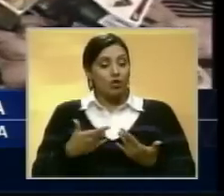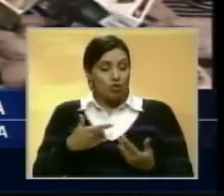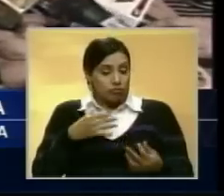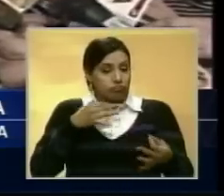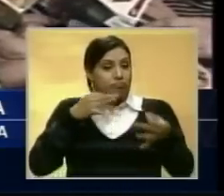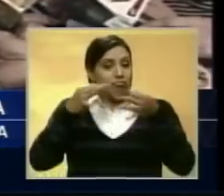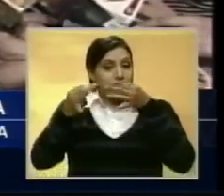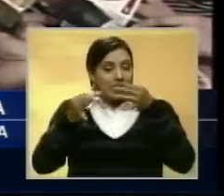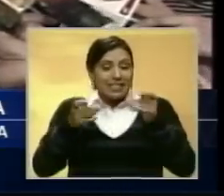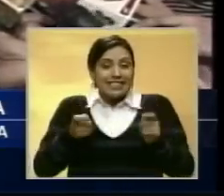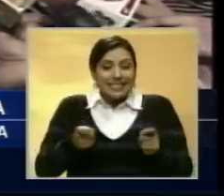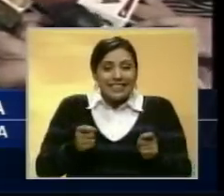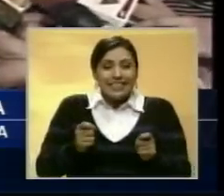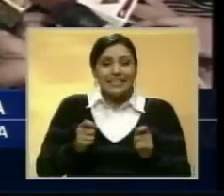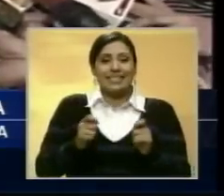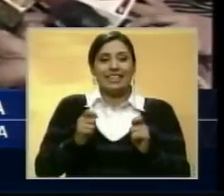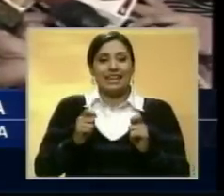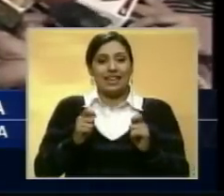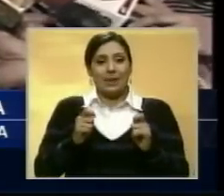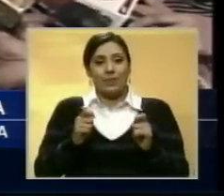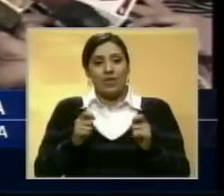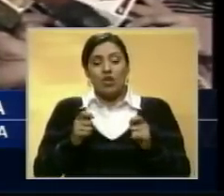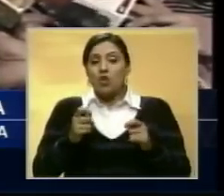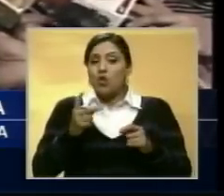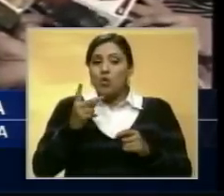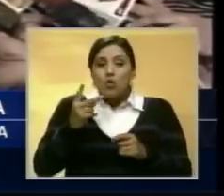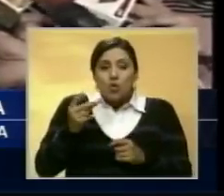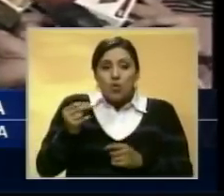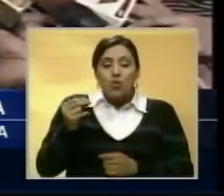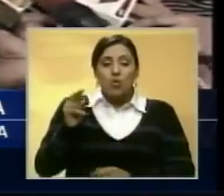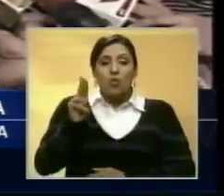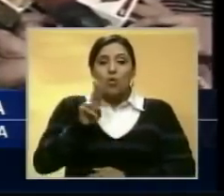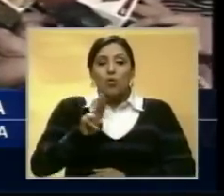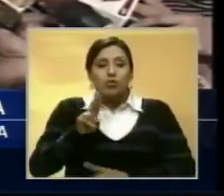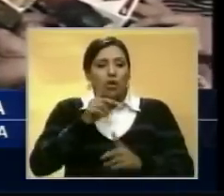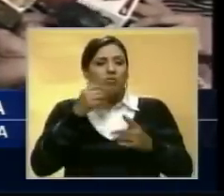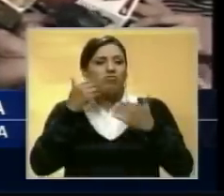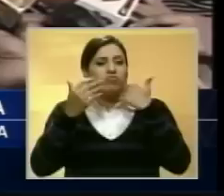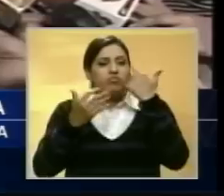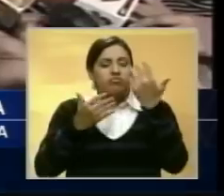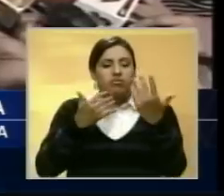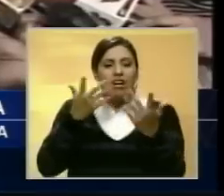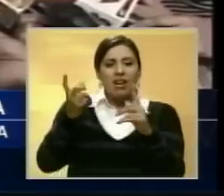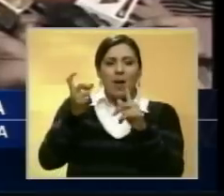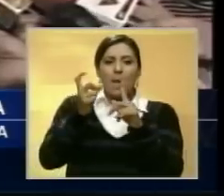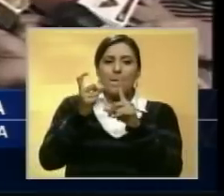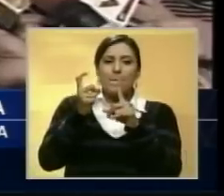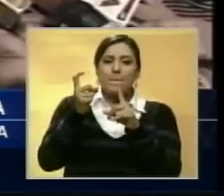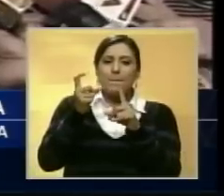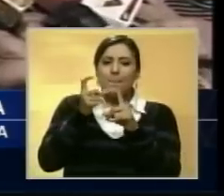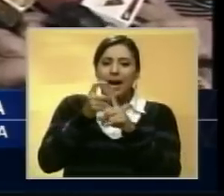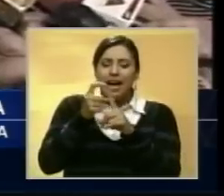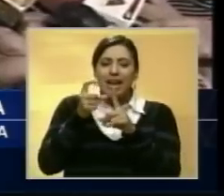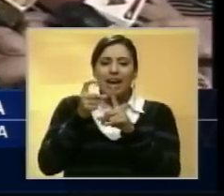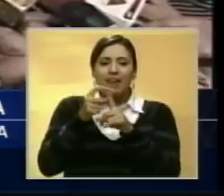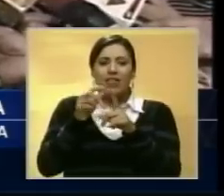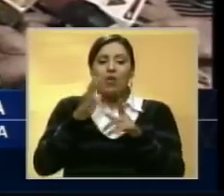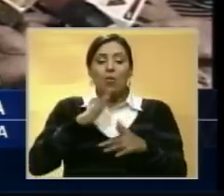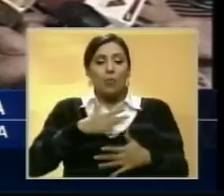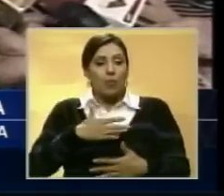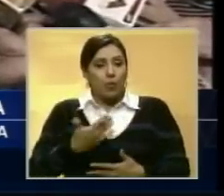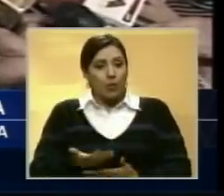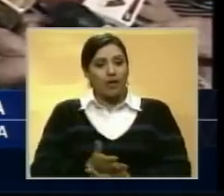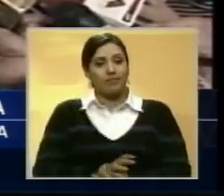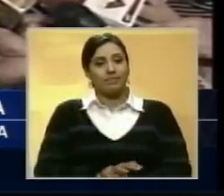dijimos que íbamos a tratar de no utilizar palabras inadecuadas que, por